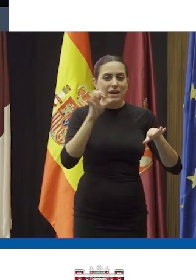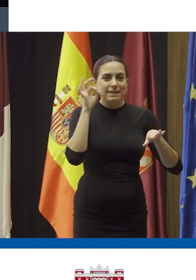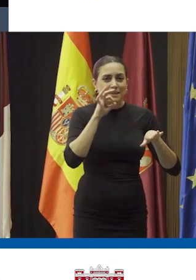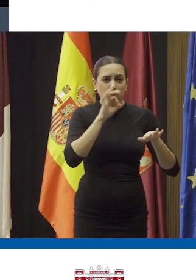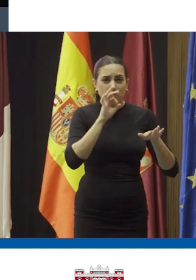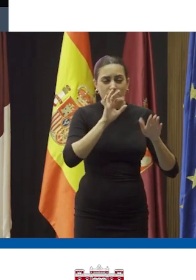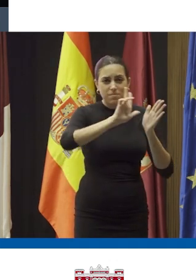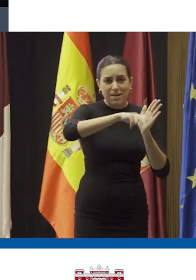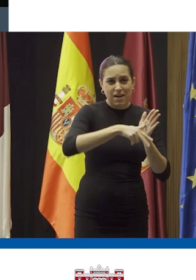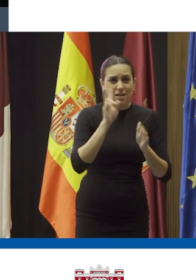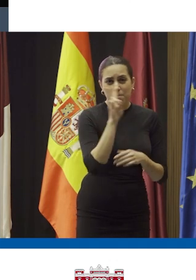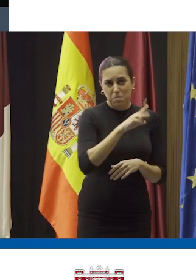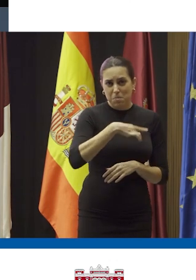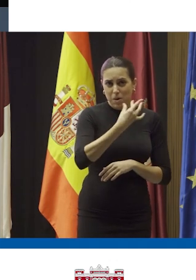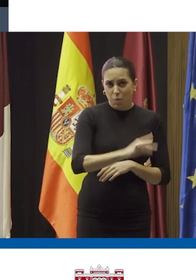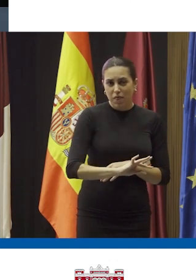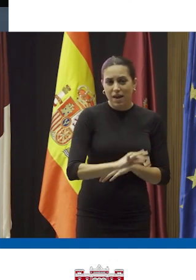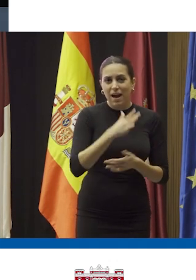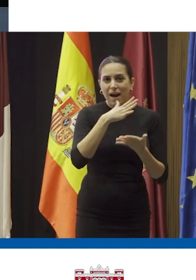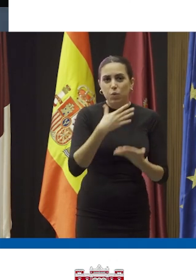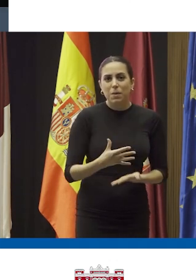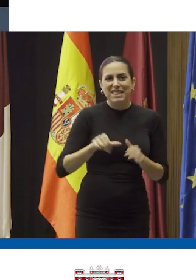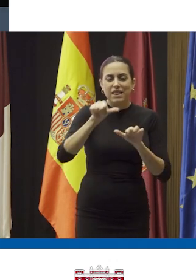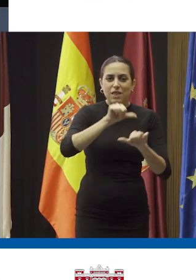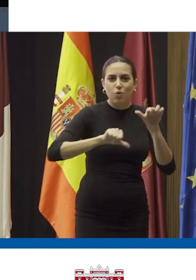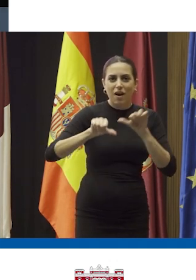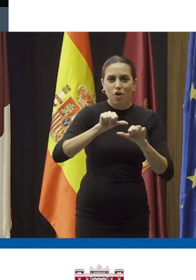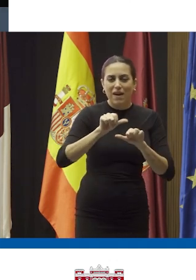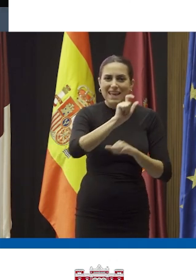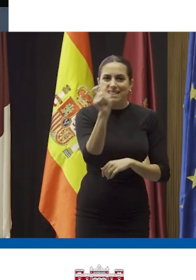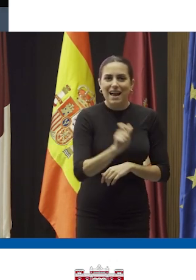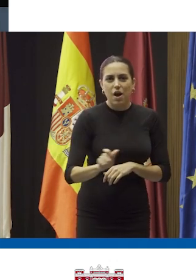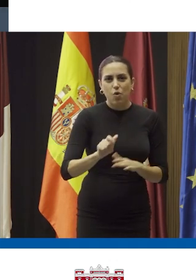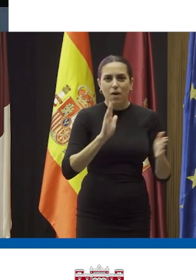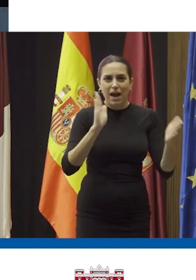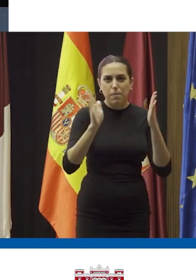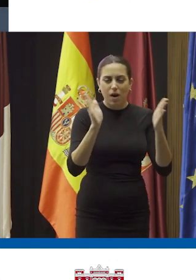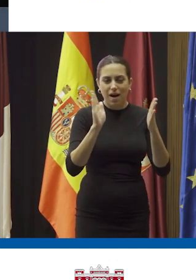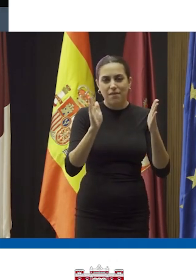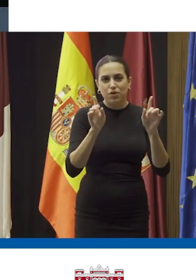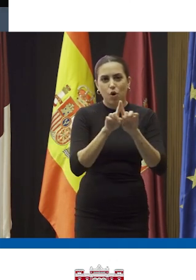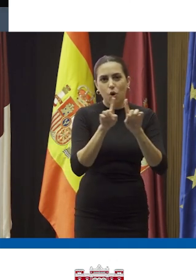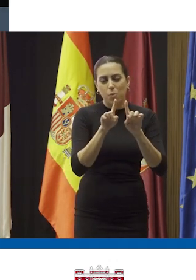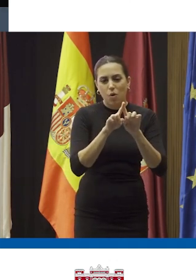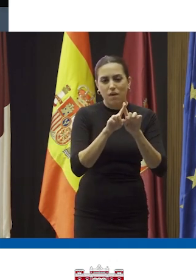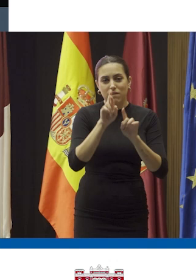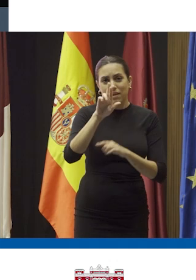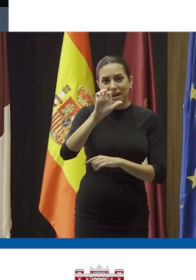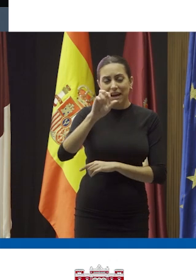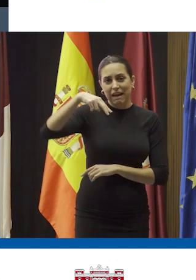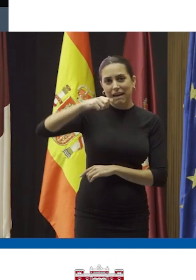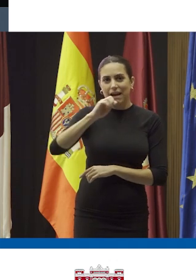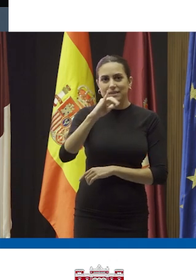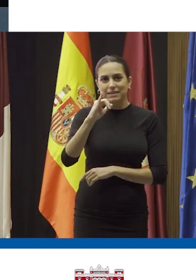en la evolución de esta aventura, en la cual un cirujano italiano del Renacimiento, en el siglo XVI, reconstruyó la nariz con un injerto